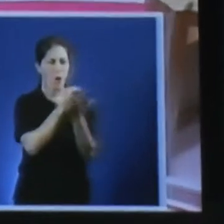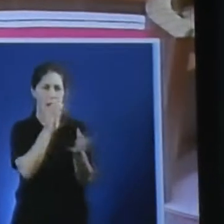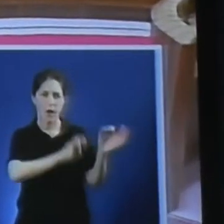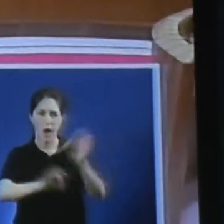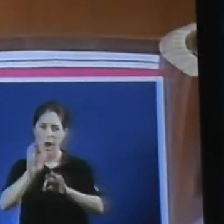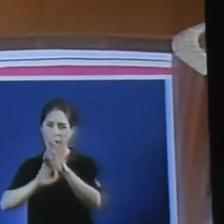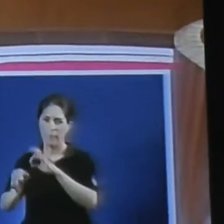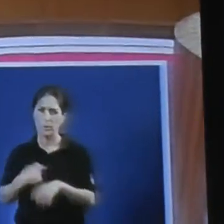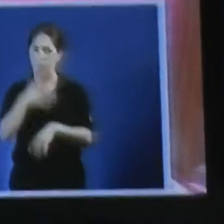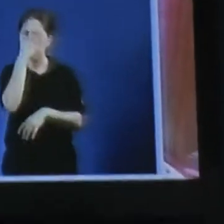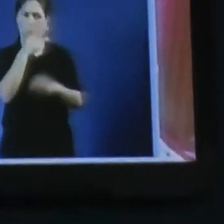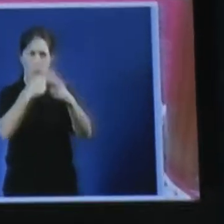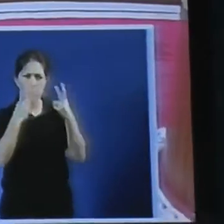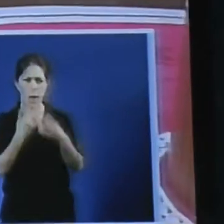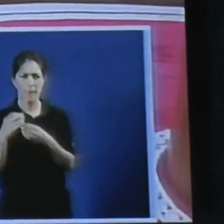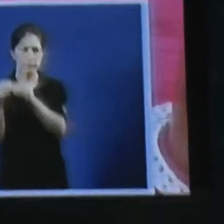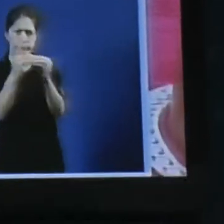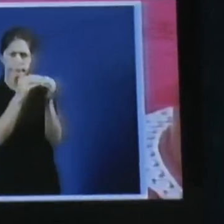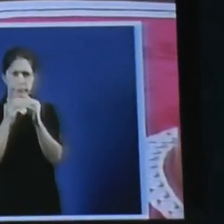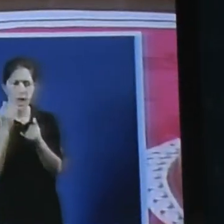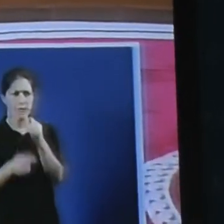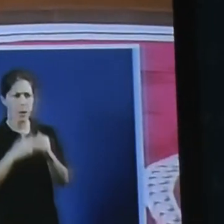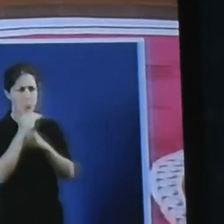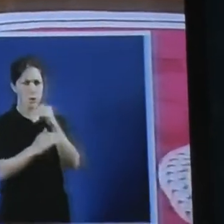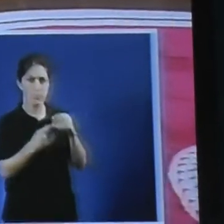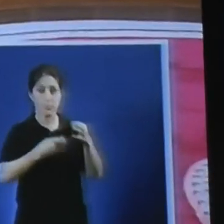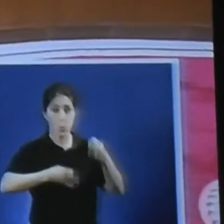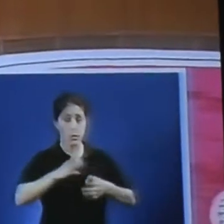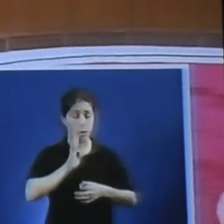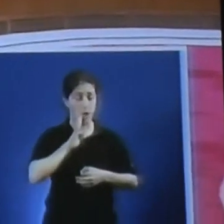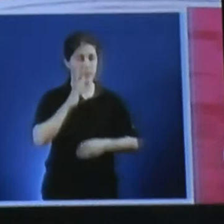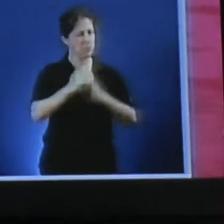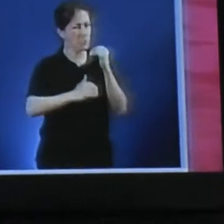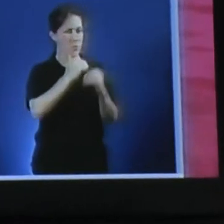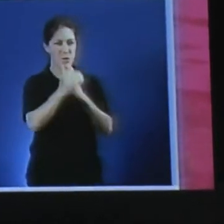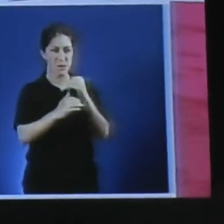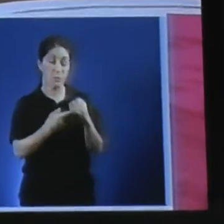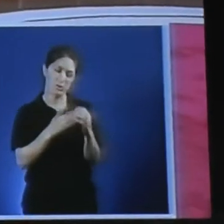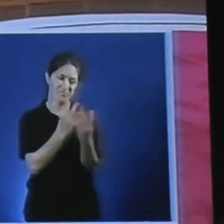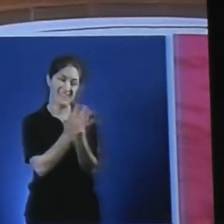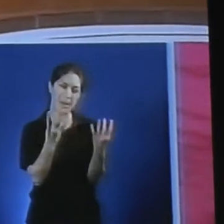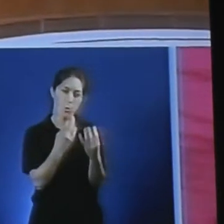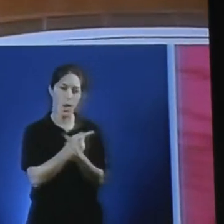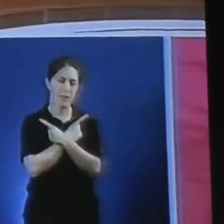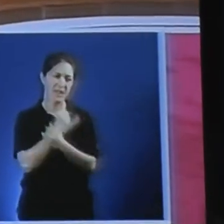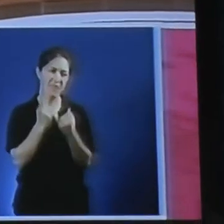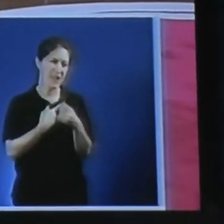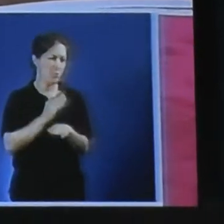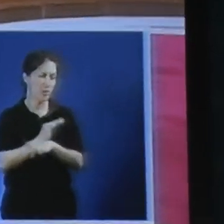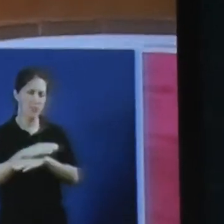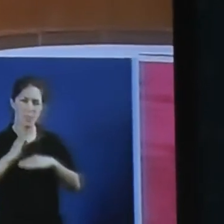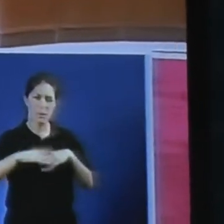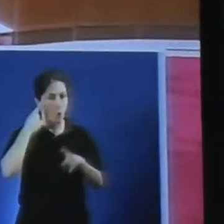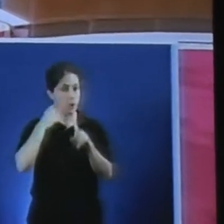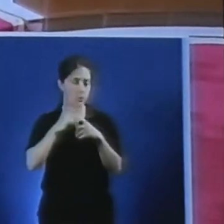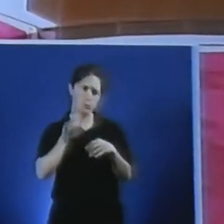públicamente de forma unánime aseguran no tendría garantías mínimas para considerarlo